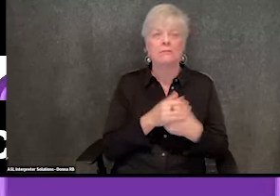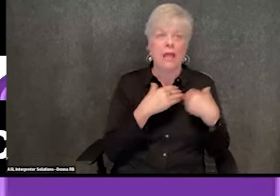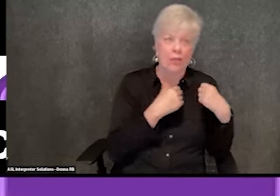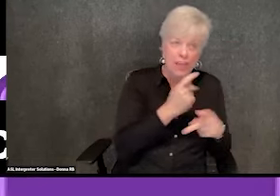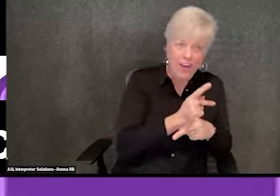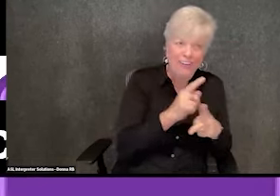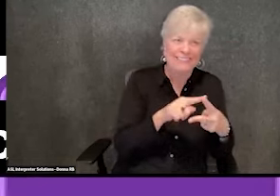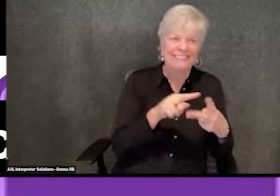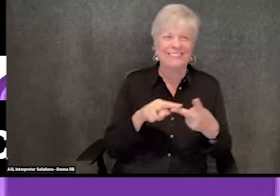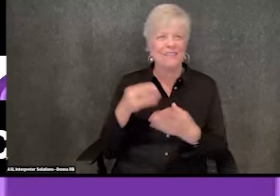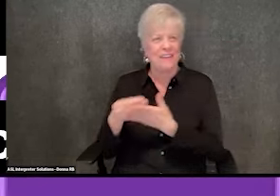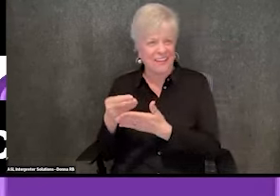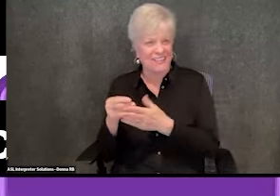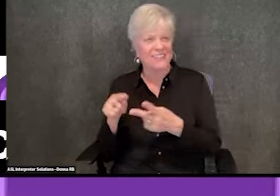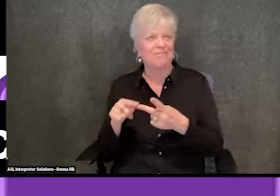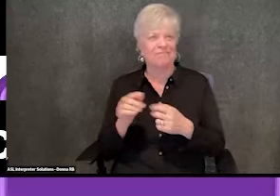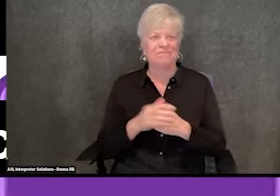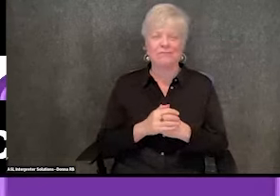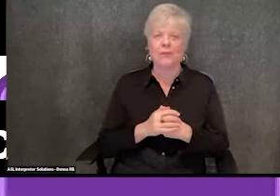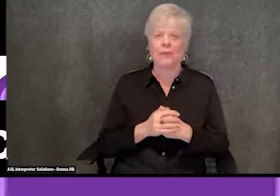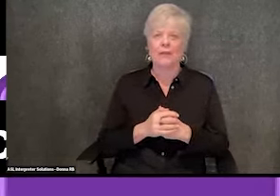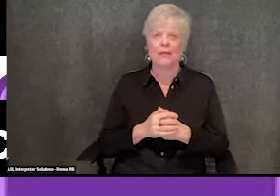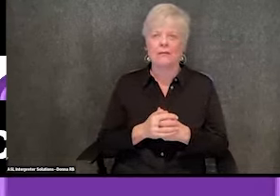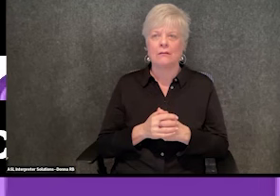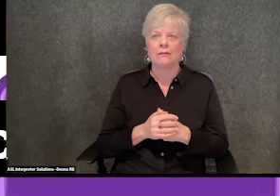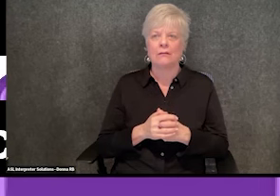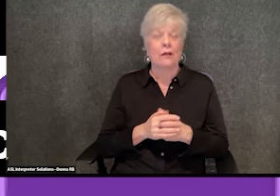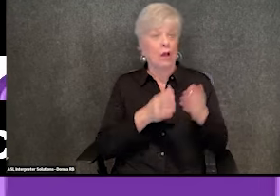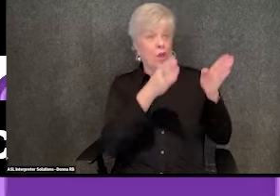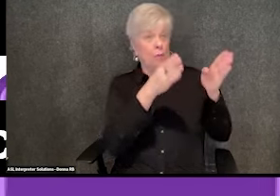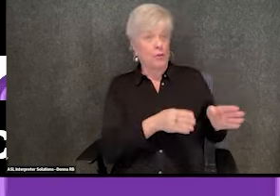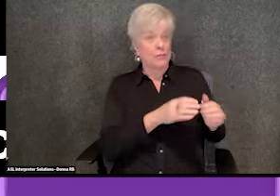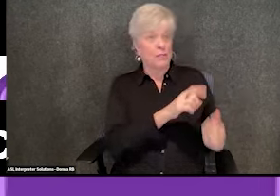son decisiones médicos o económicos.